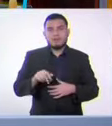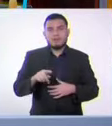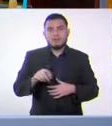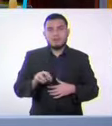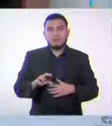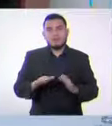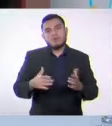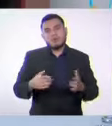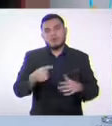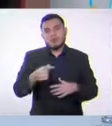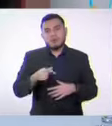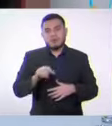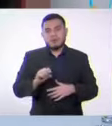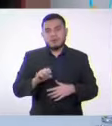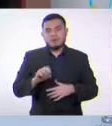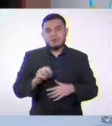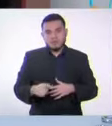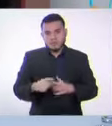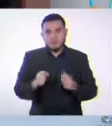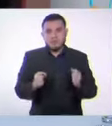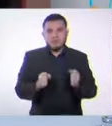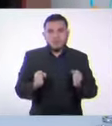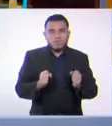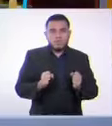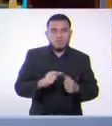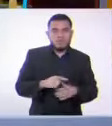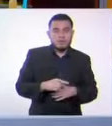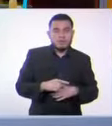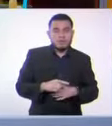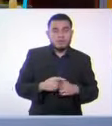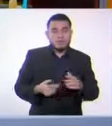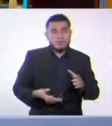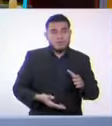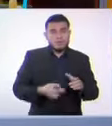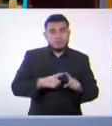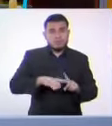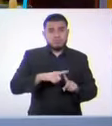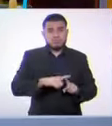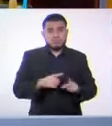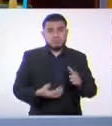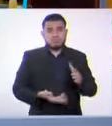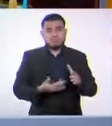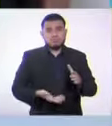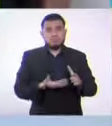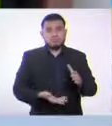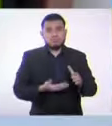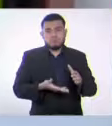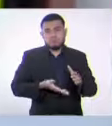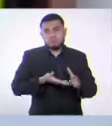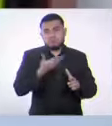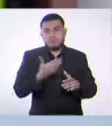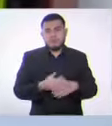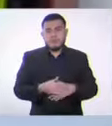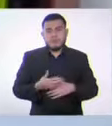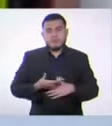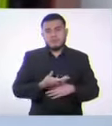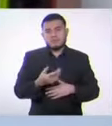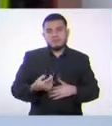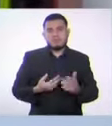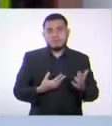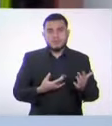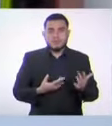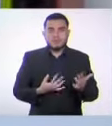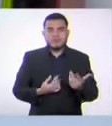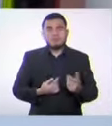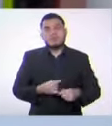que calentarla. Por eso la voy a colocar en la cocina y vamos a esperar